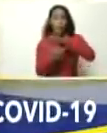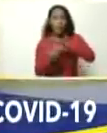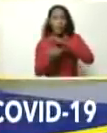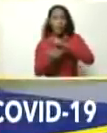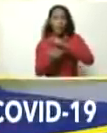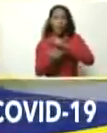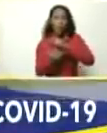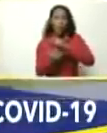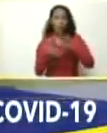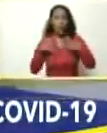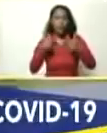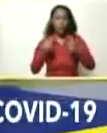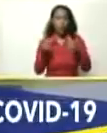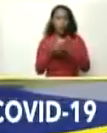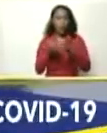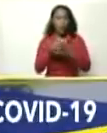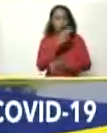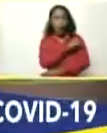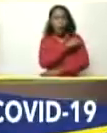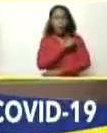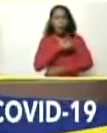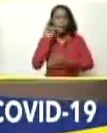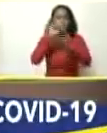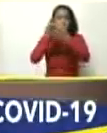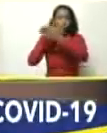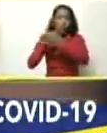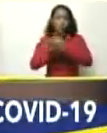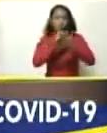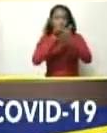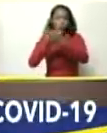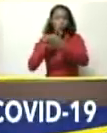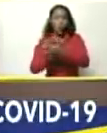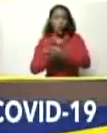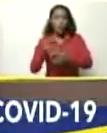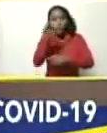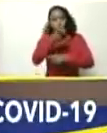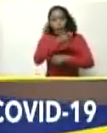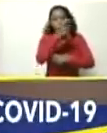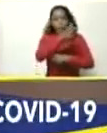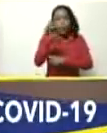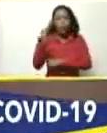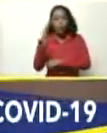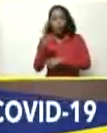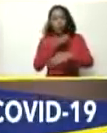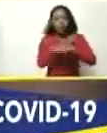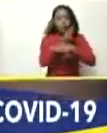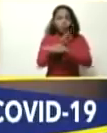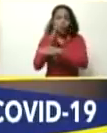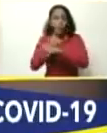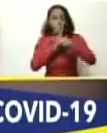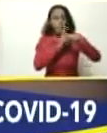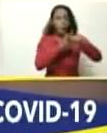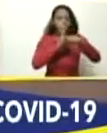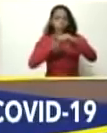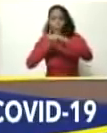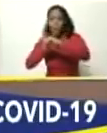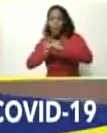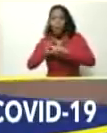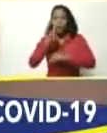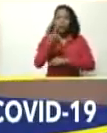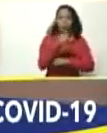con los equipos de salud de los hospitales, tocando puerta a puerta, buscando personas para pesquisar si tiene